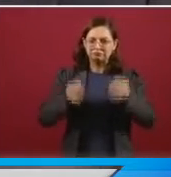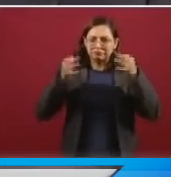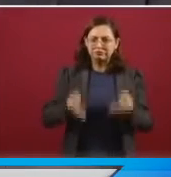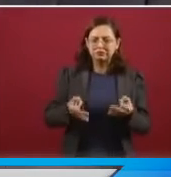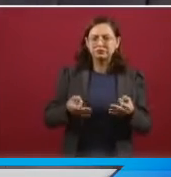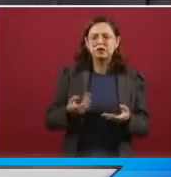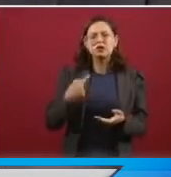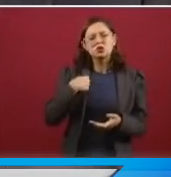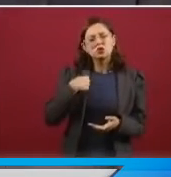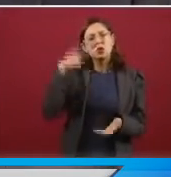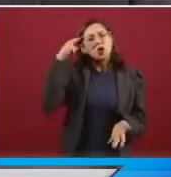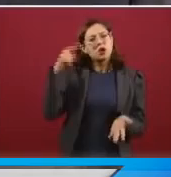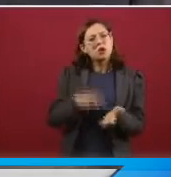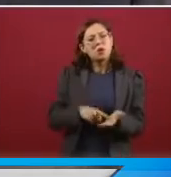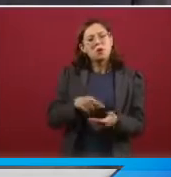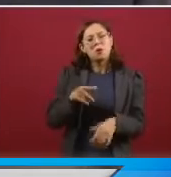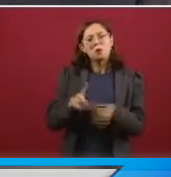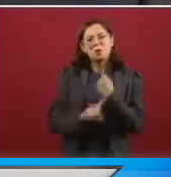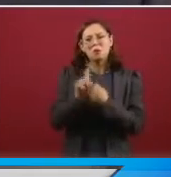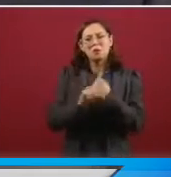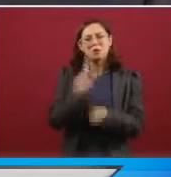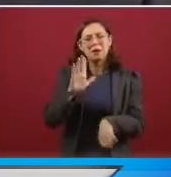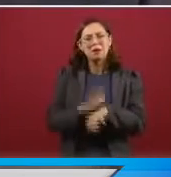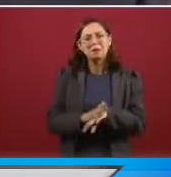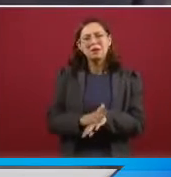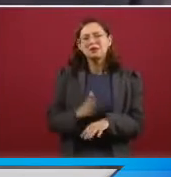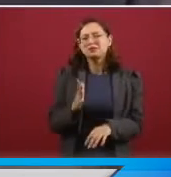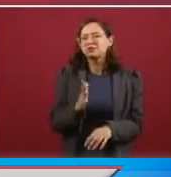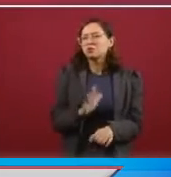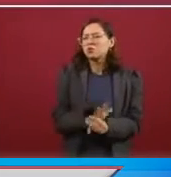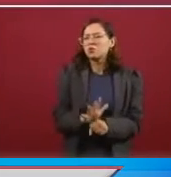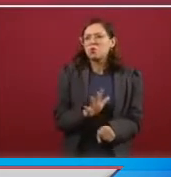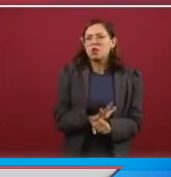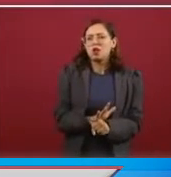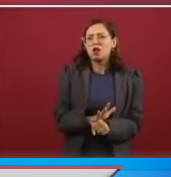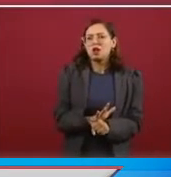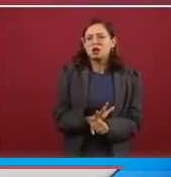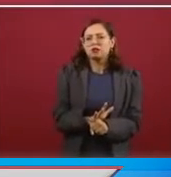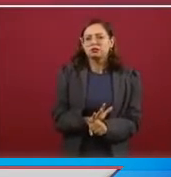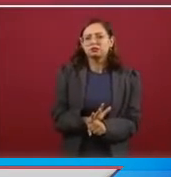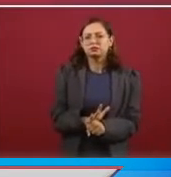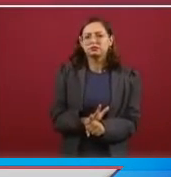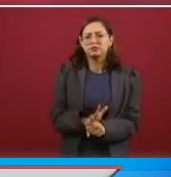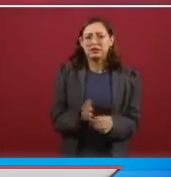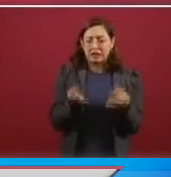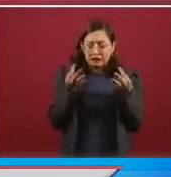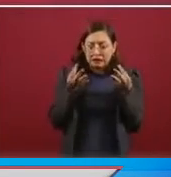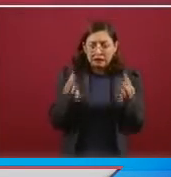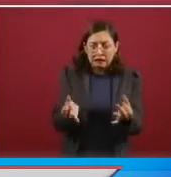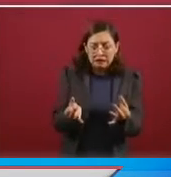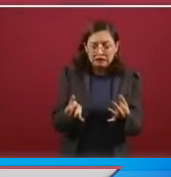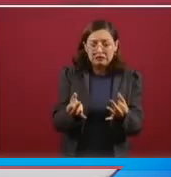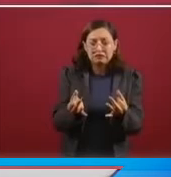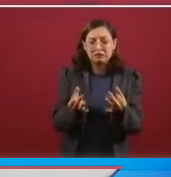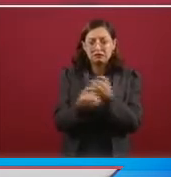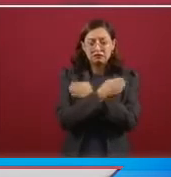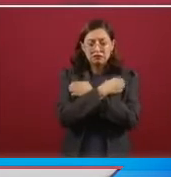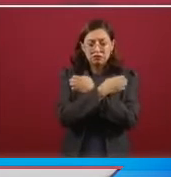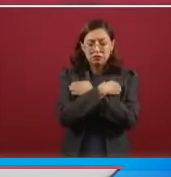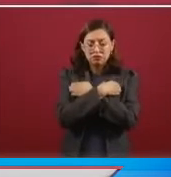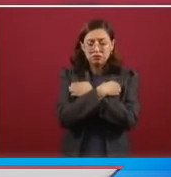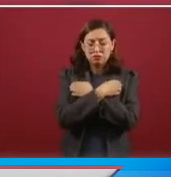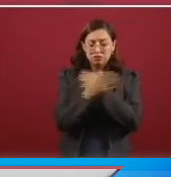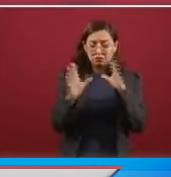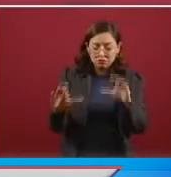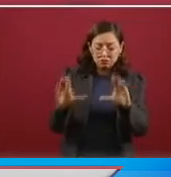estudiar. El problema en el país no solo es la calidad en la enseñanza, el principal problema es la cobertura. Hay que garantizar que todos puedan estudiar